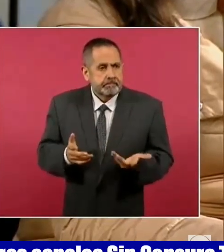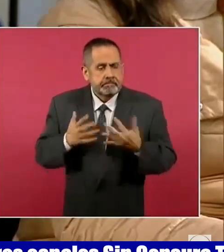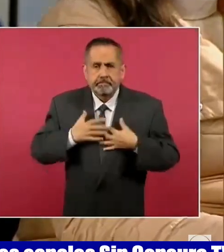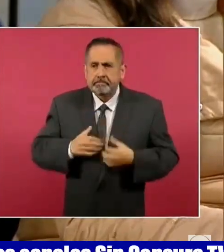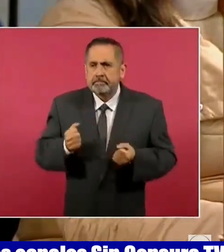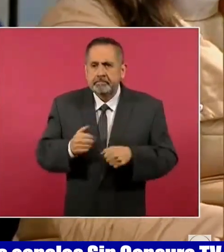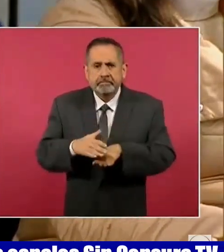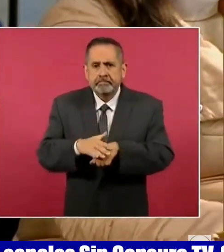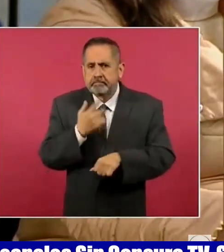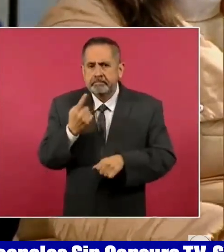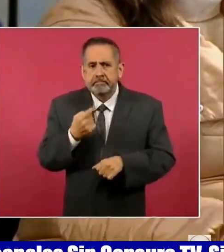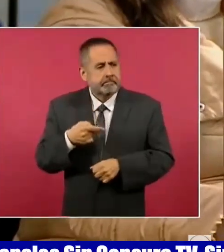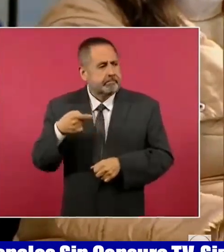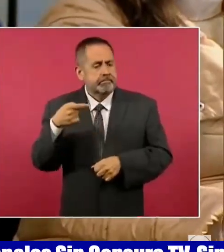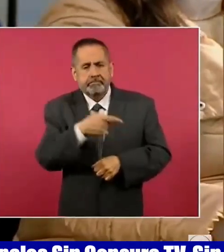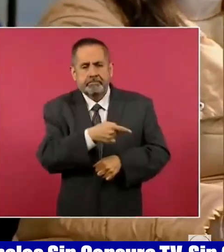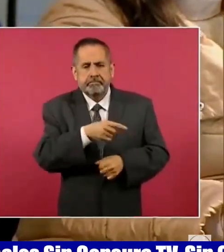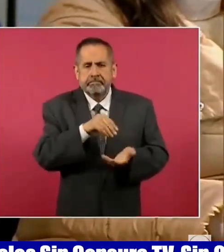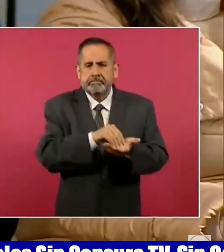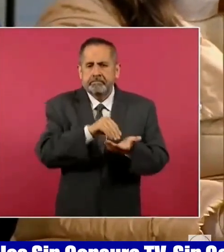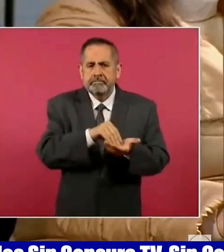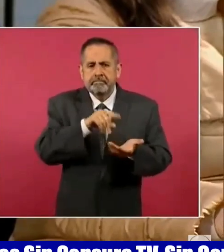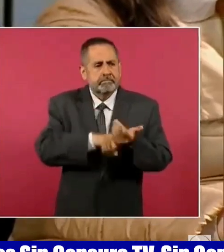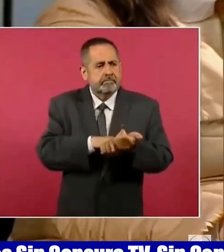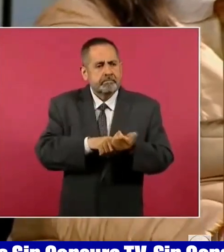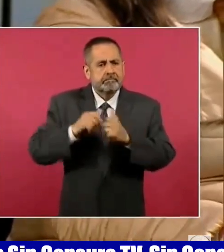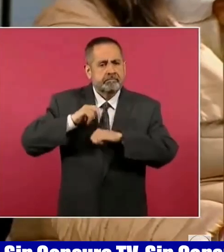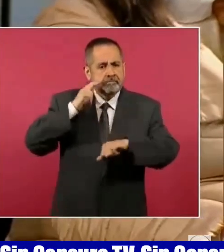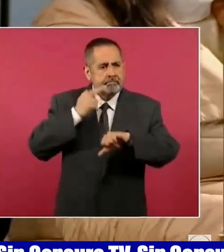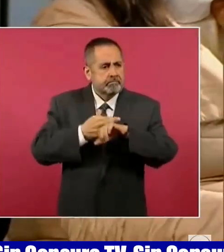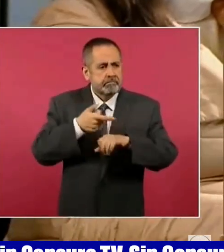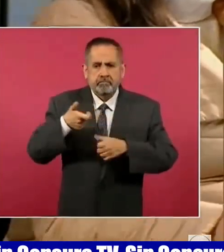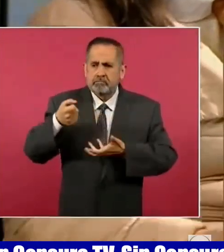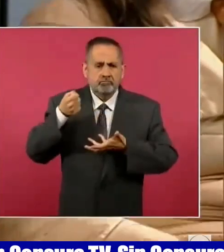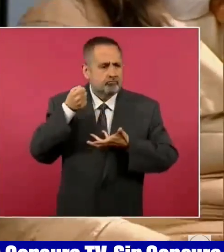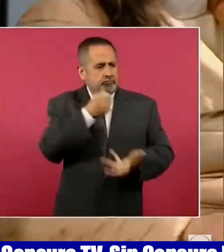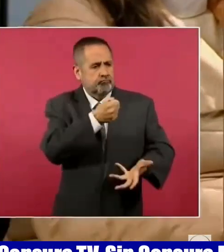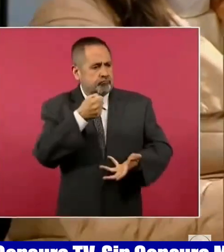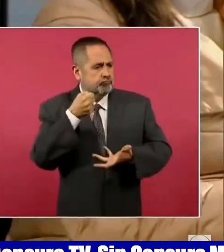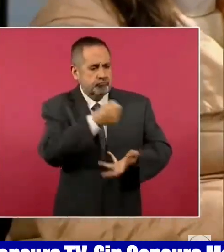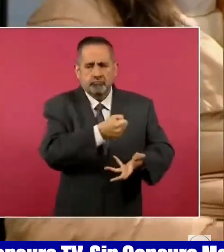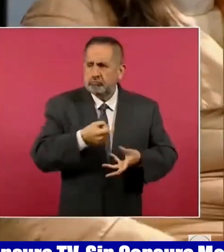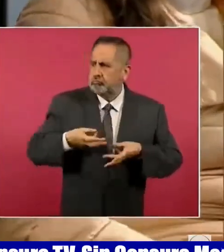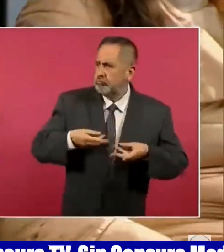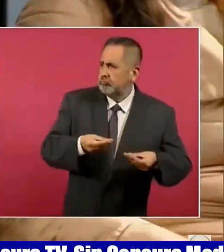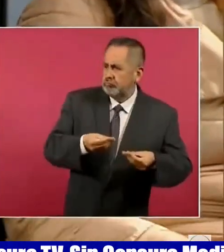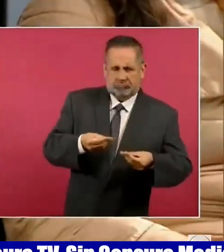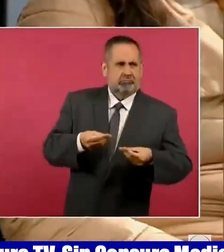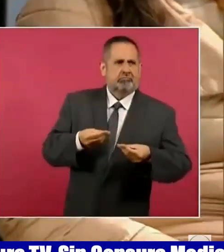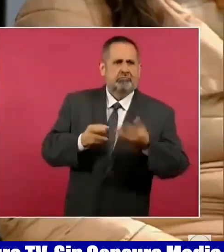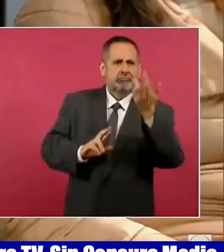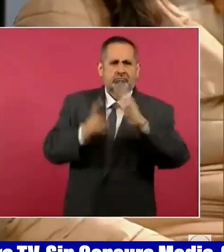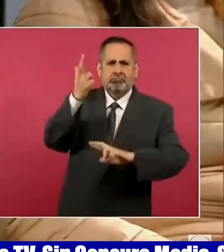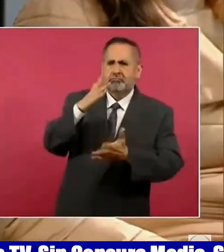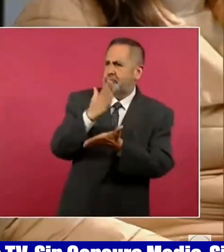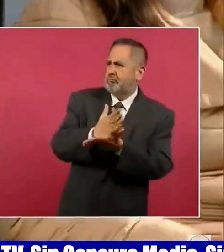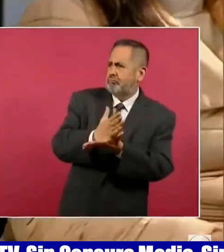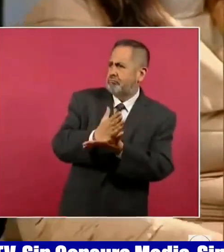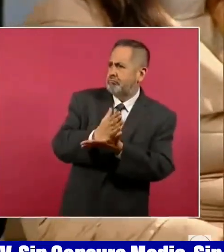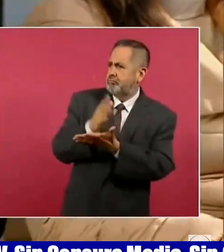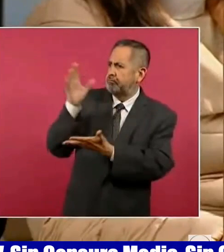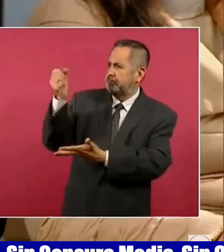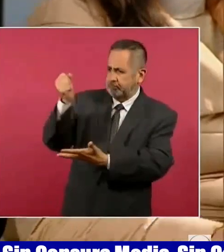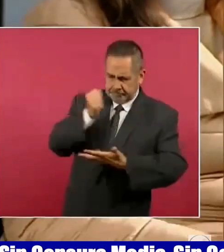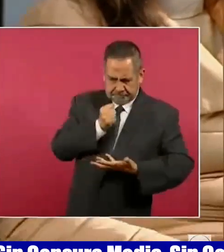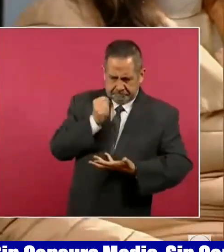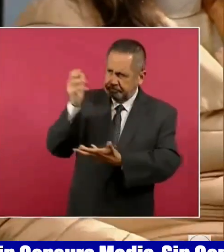activista el delito de robo con violencia por unos 500 pesos, le recriminó al presidente que si hubiera voluntad de su